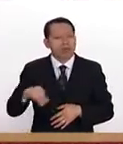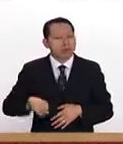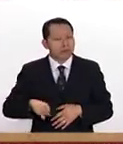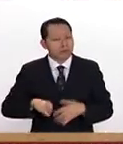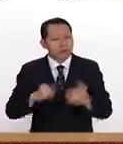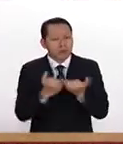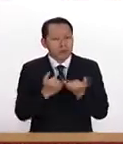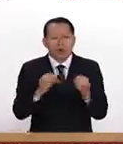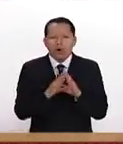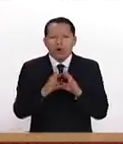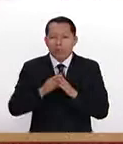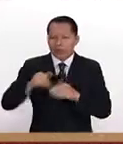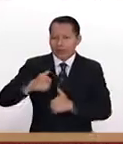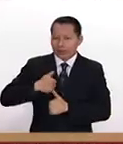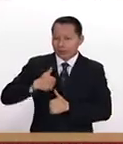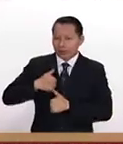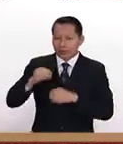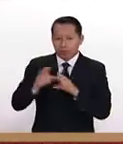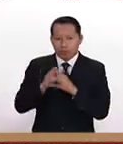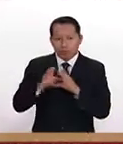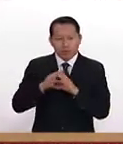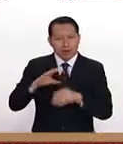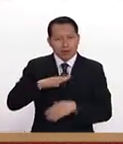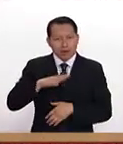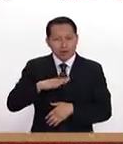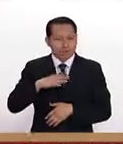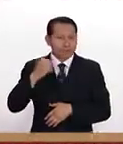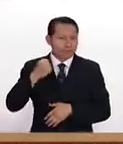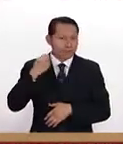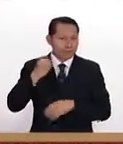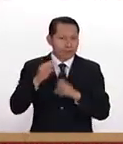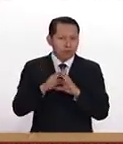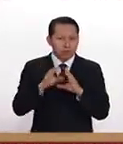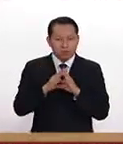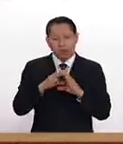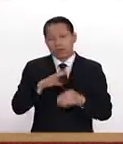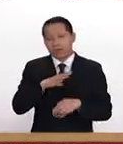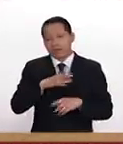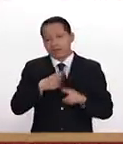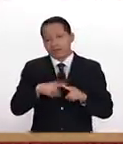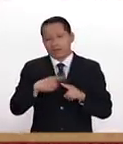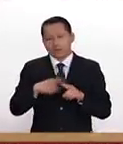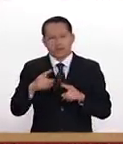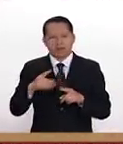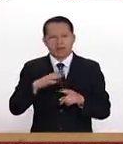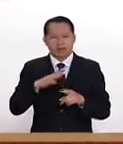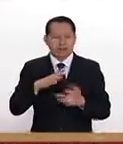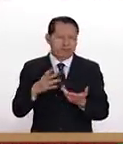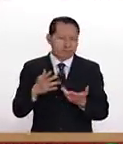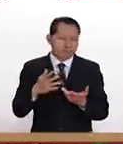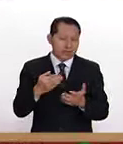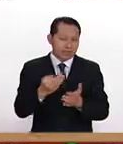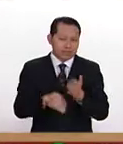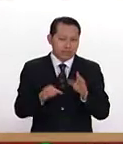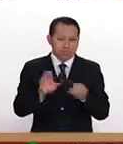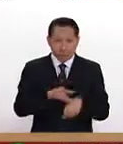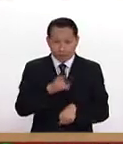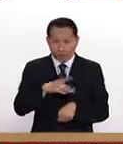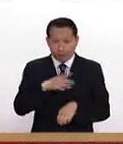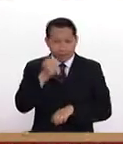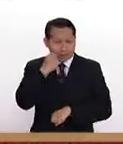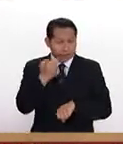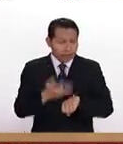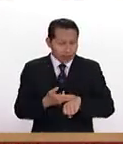pronto el propio ejército atiende más el discurso de la opinocracia que propiamente el de la opinión pública porque el propio